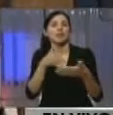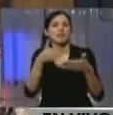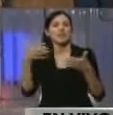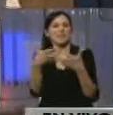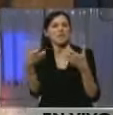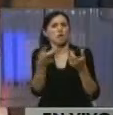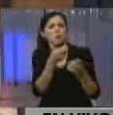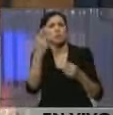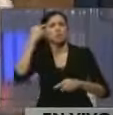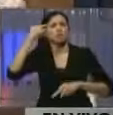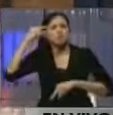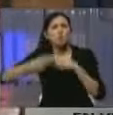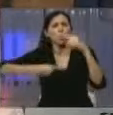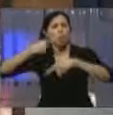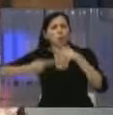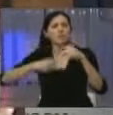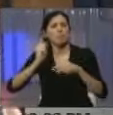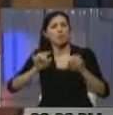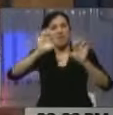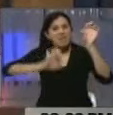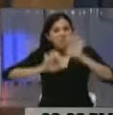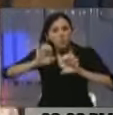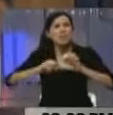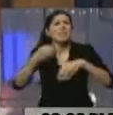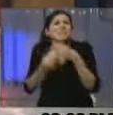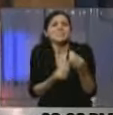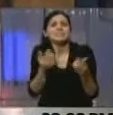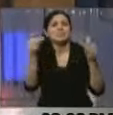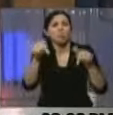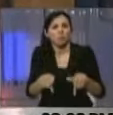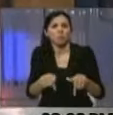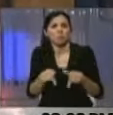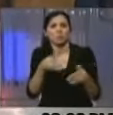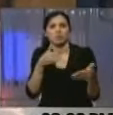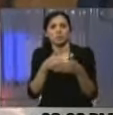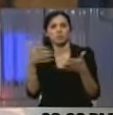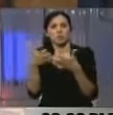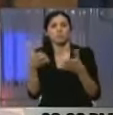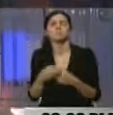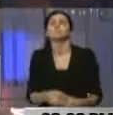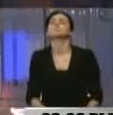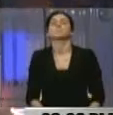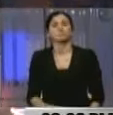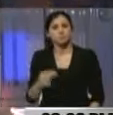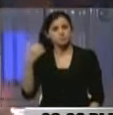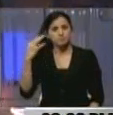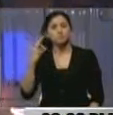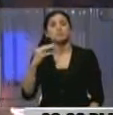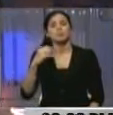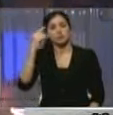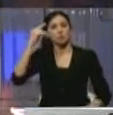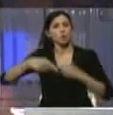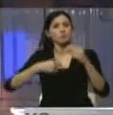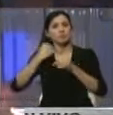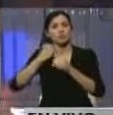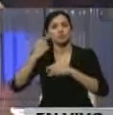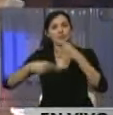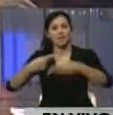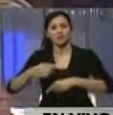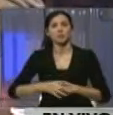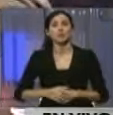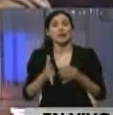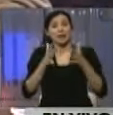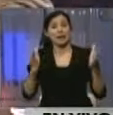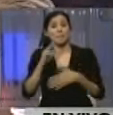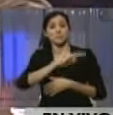Todos los días debemos evaluar qué hicimos contra la guerra económica. Todos los días, es una labor diaria. Bueno, y la gran